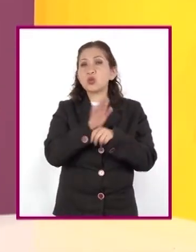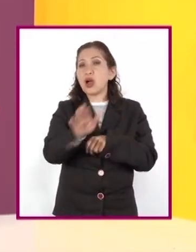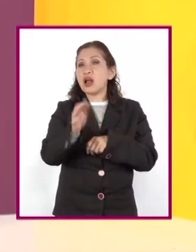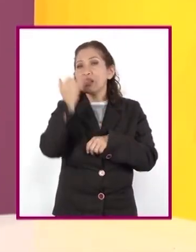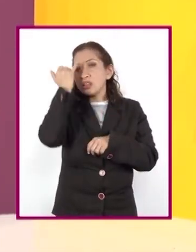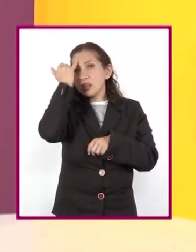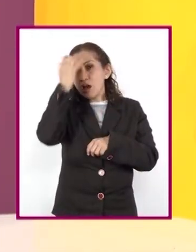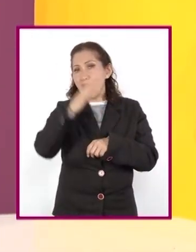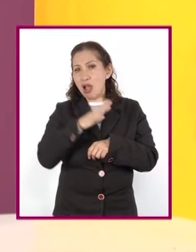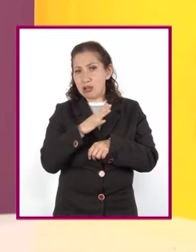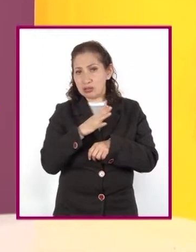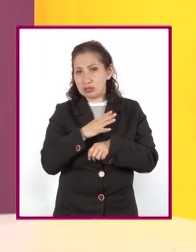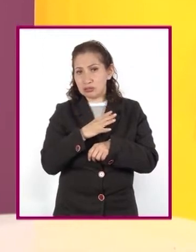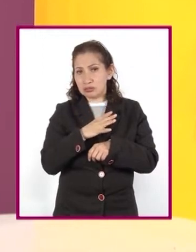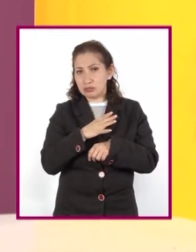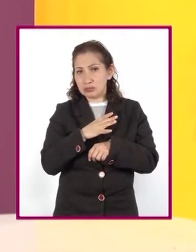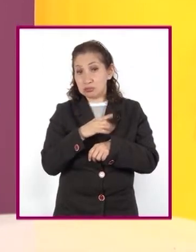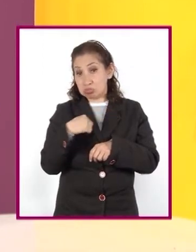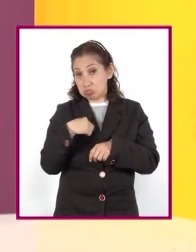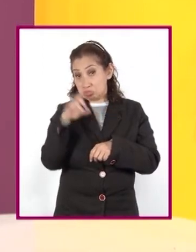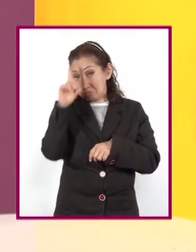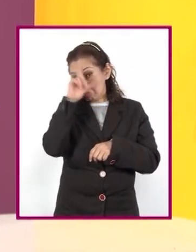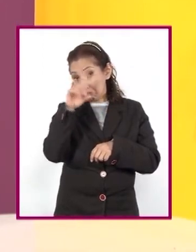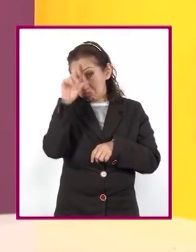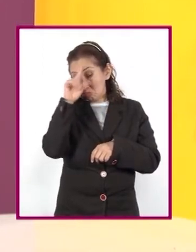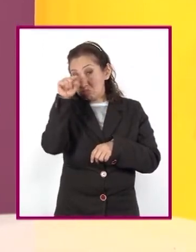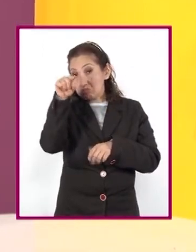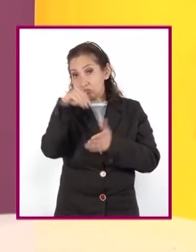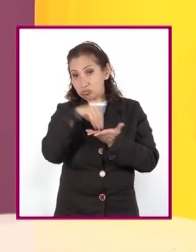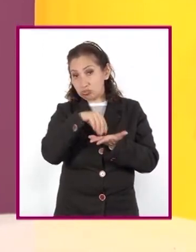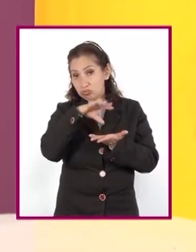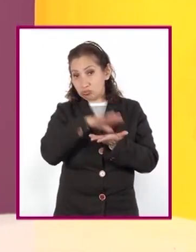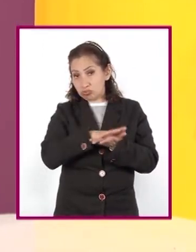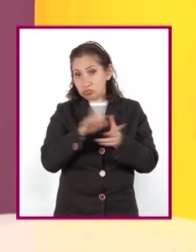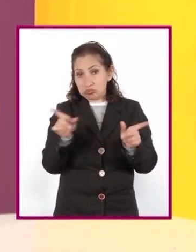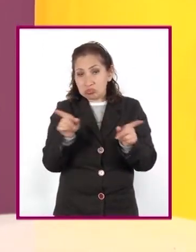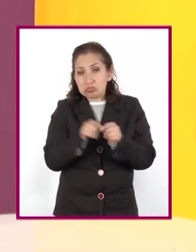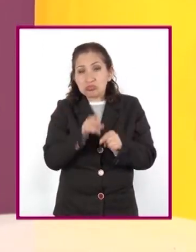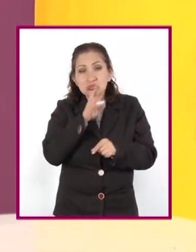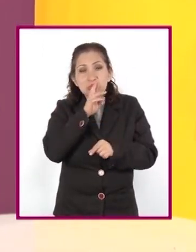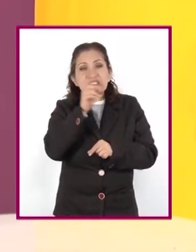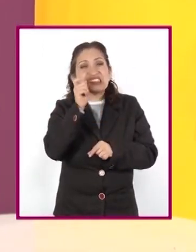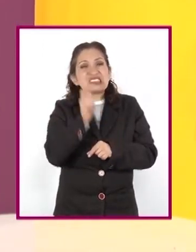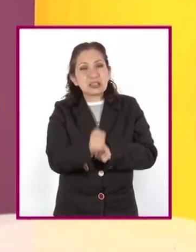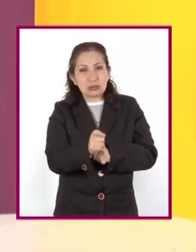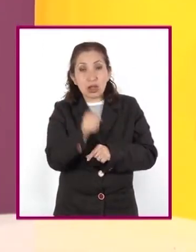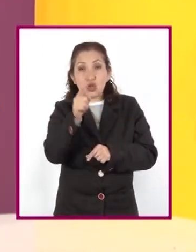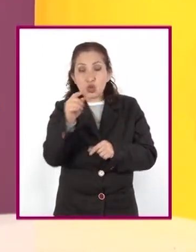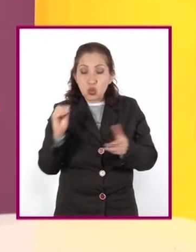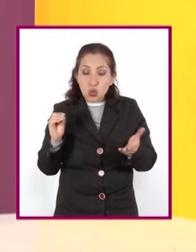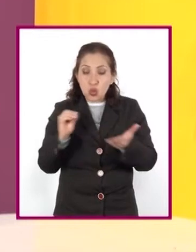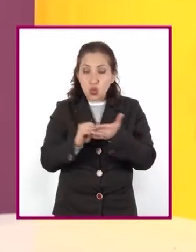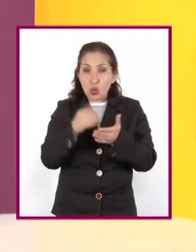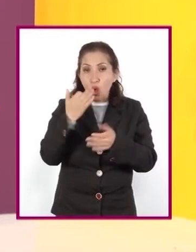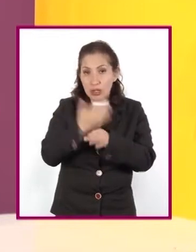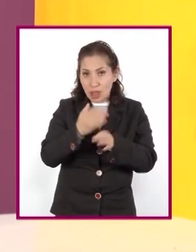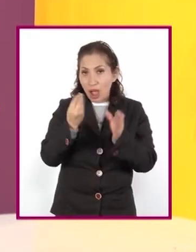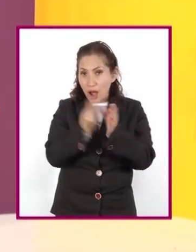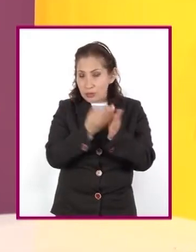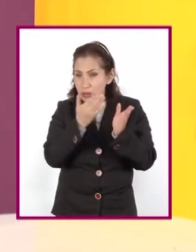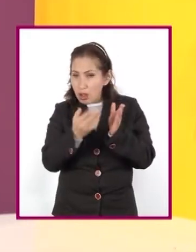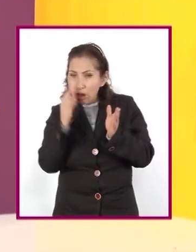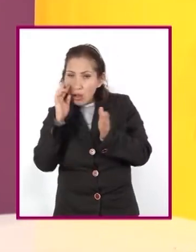al respecto? Les sugiero que anoten una breve respuesta y la complementen a lo largo de la